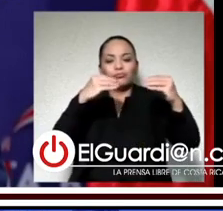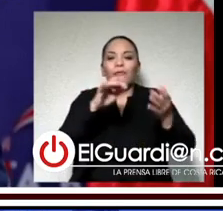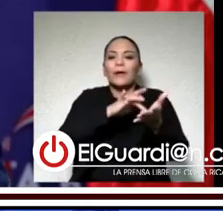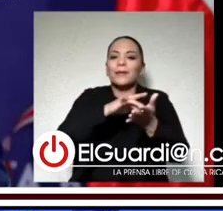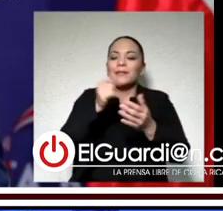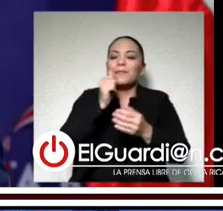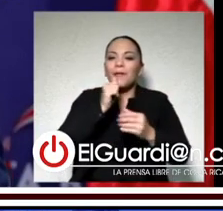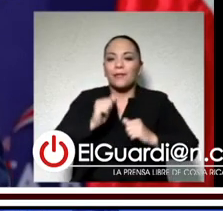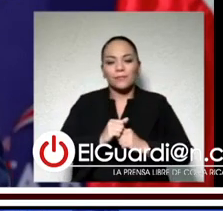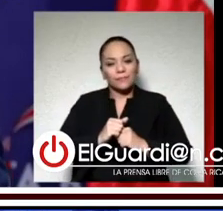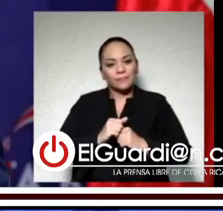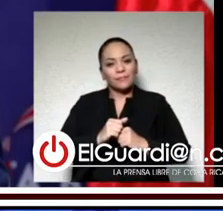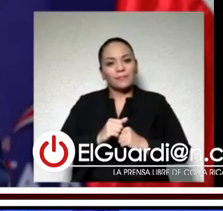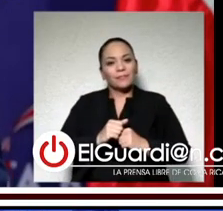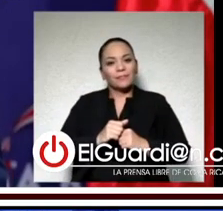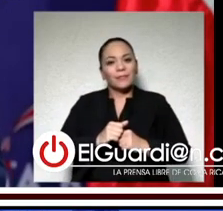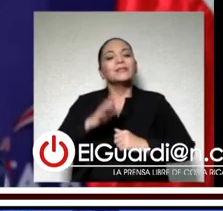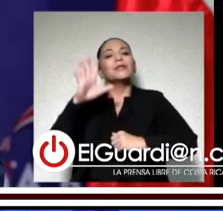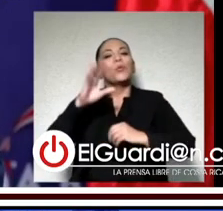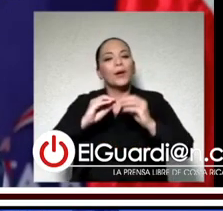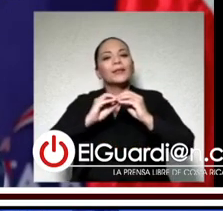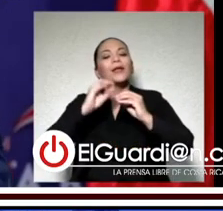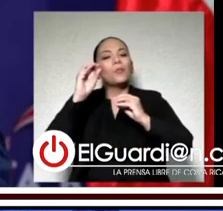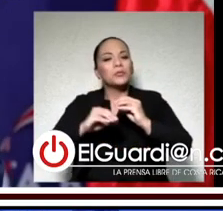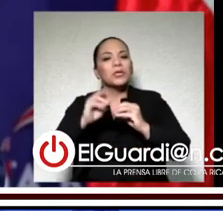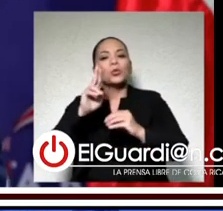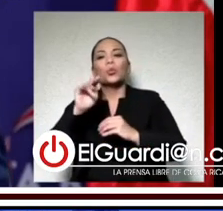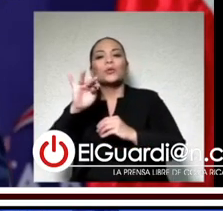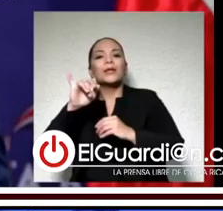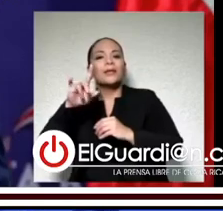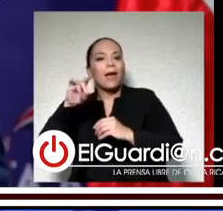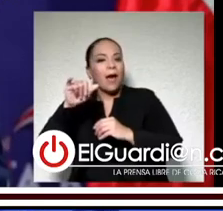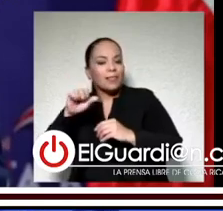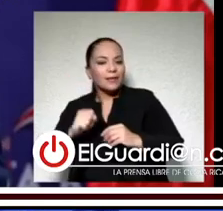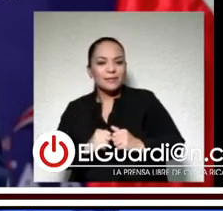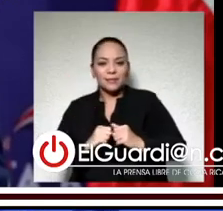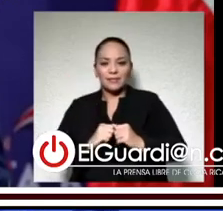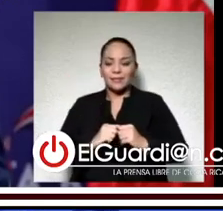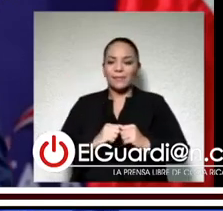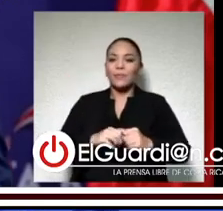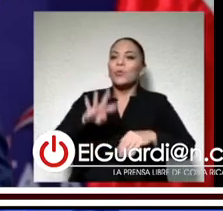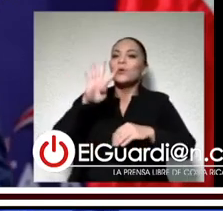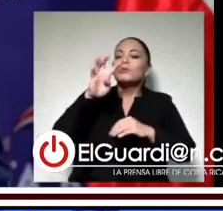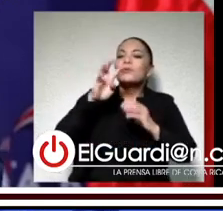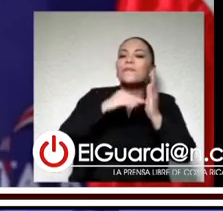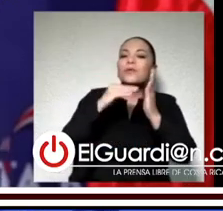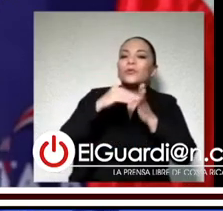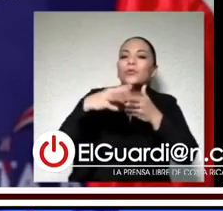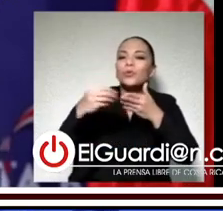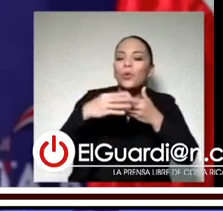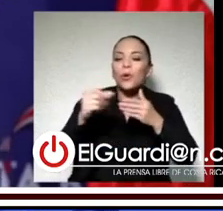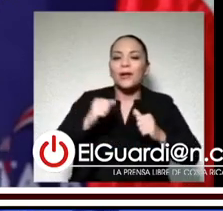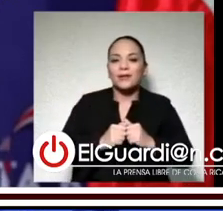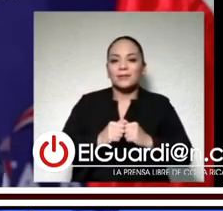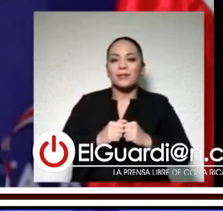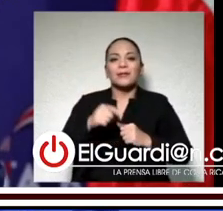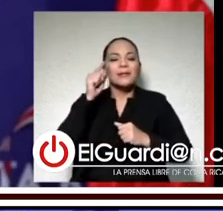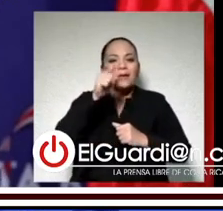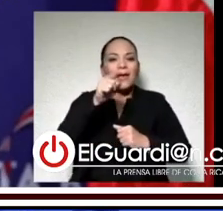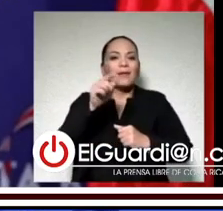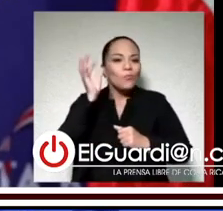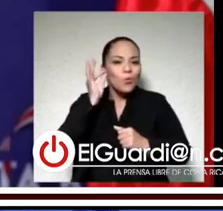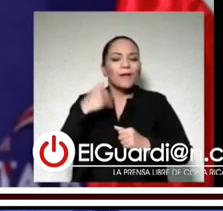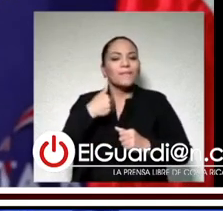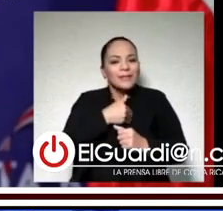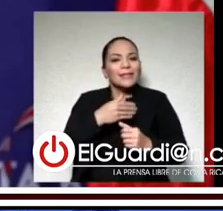al 50% de utilidad siendo conservador. Son 400 millones de dólares que ella le está defendiendo a usted.